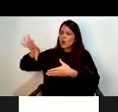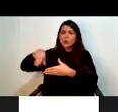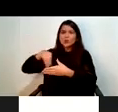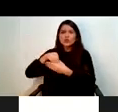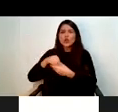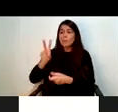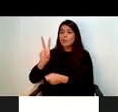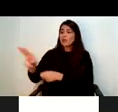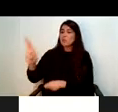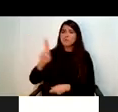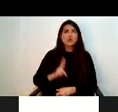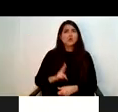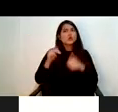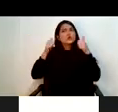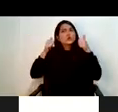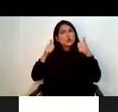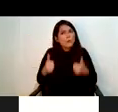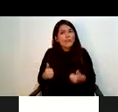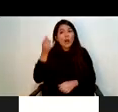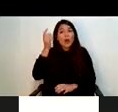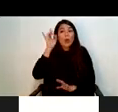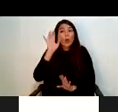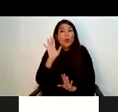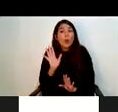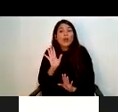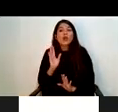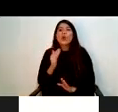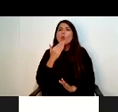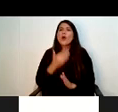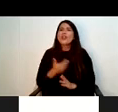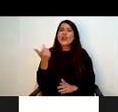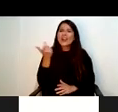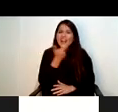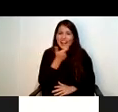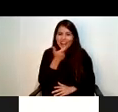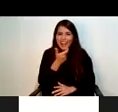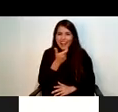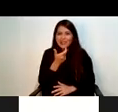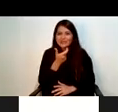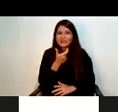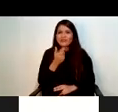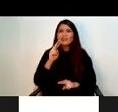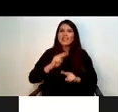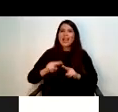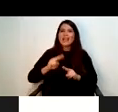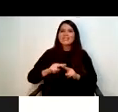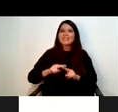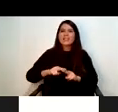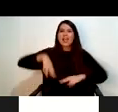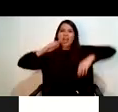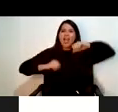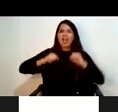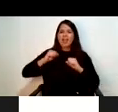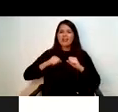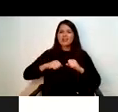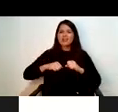dice súper bien, me dice lo único es que cuando se ríe, realiza un aleteo de manos, cuando